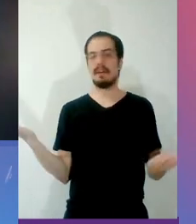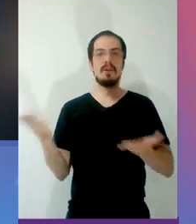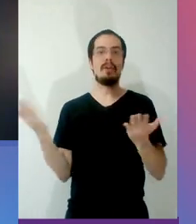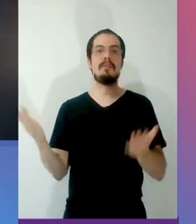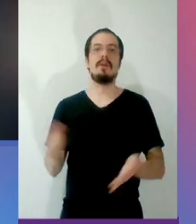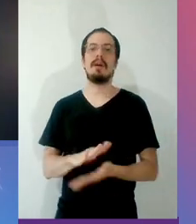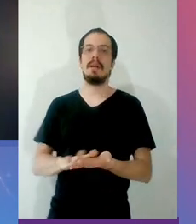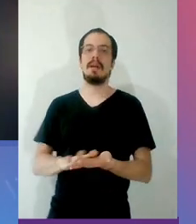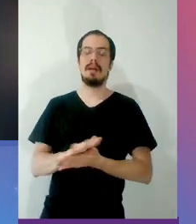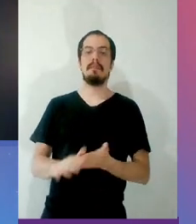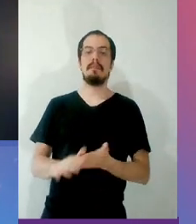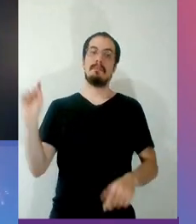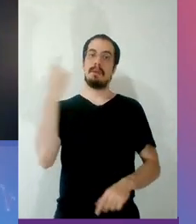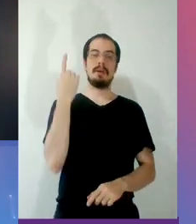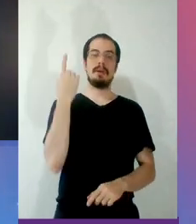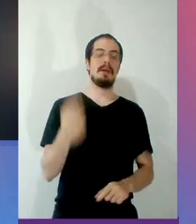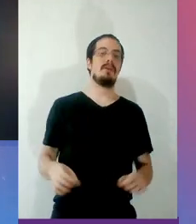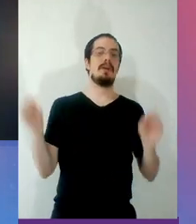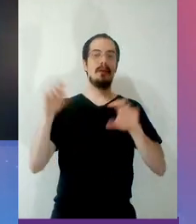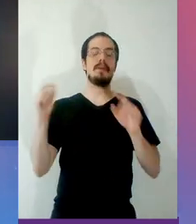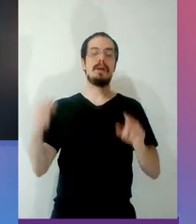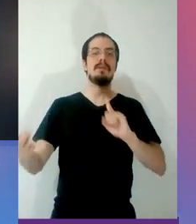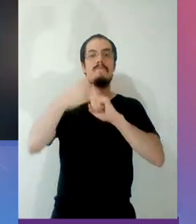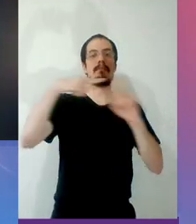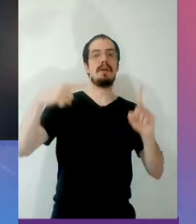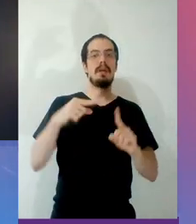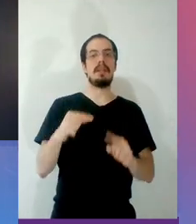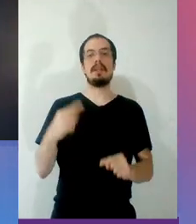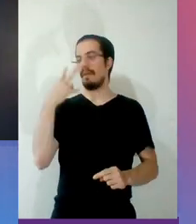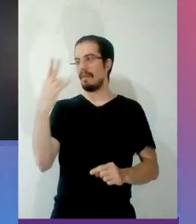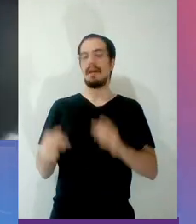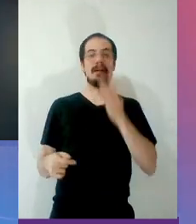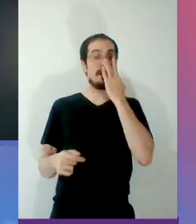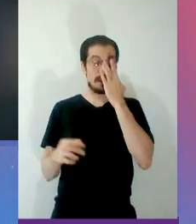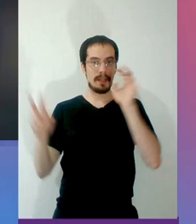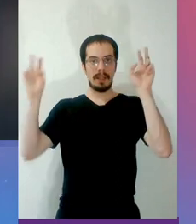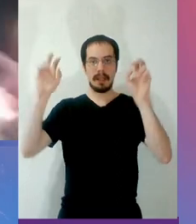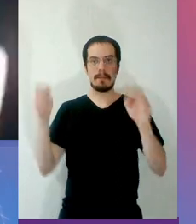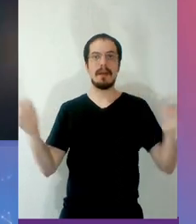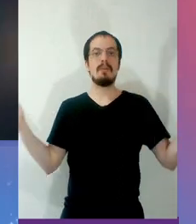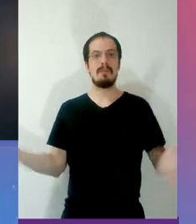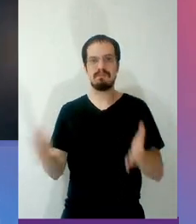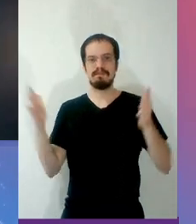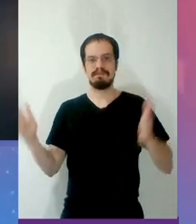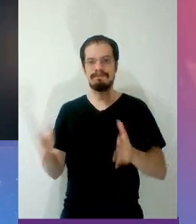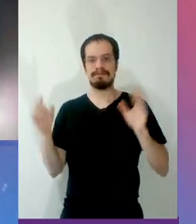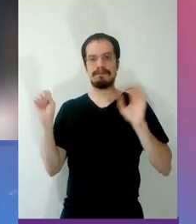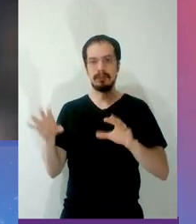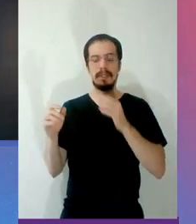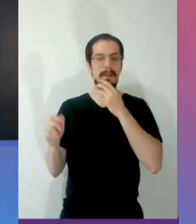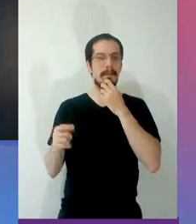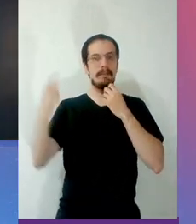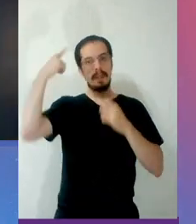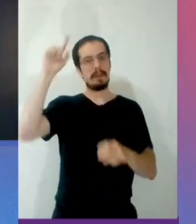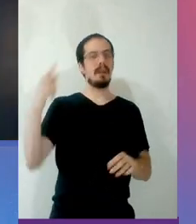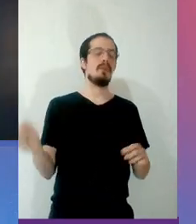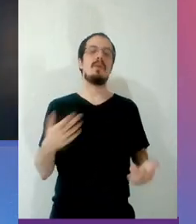entonces vamos a los profes evaluando y un montón de cosas. Pero en rigor, donde había que partir es la